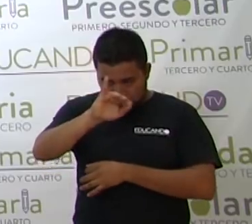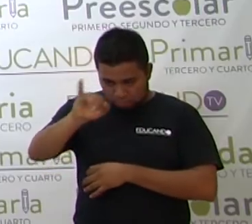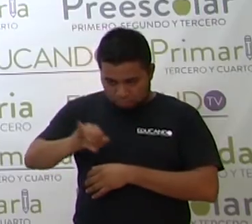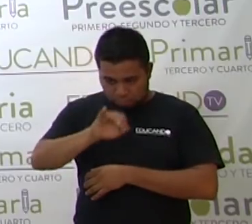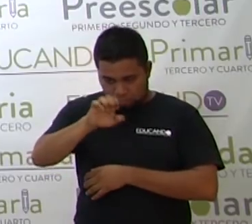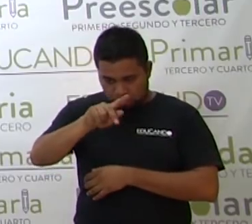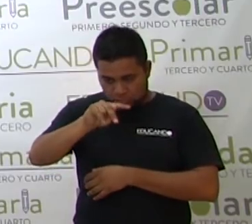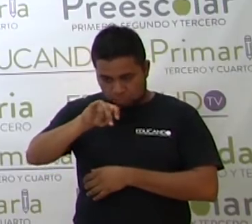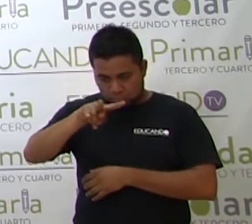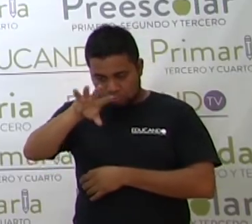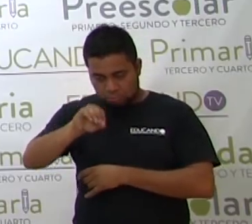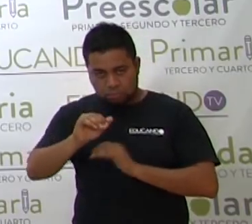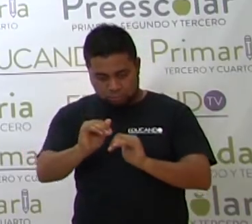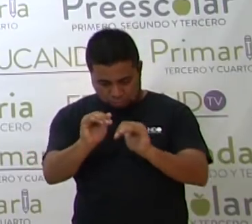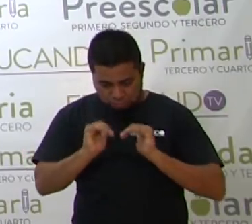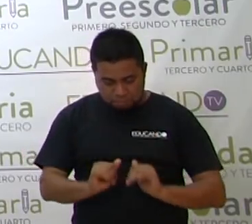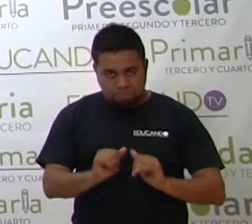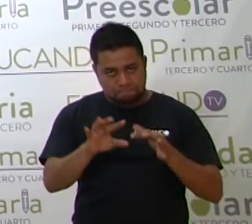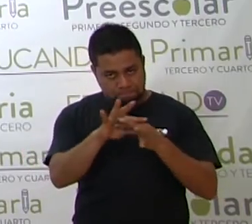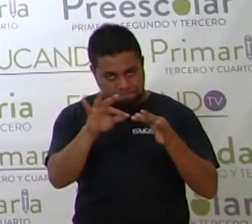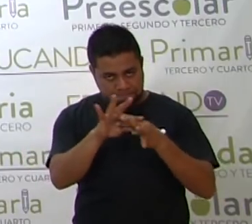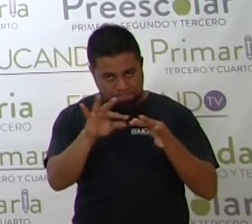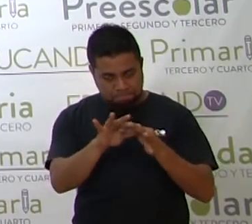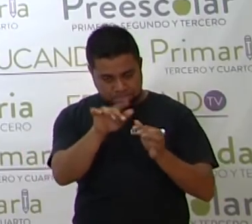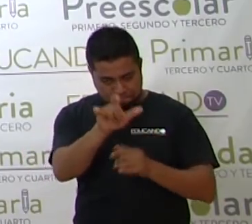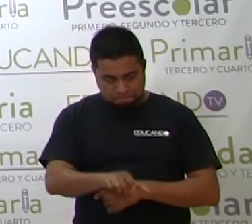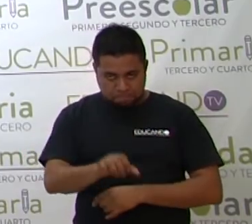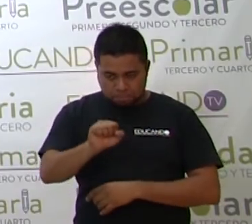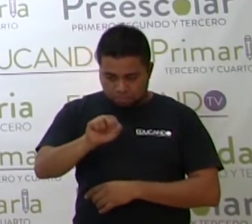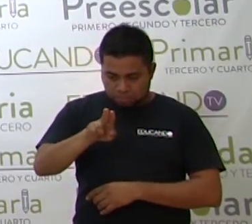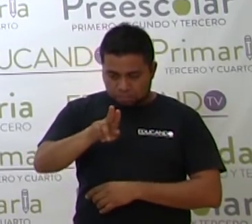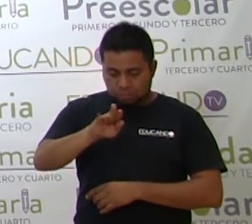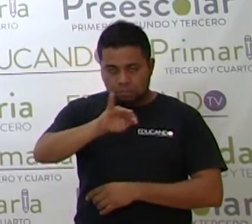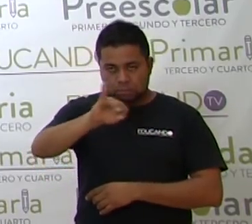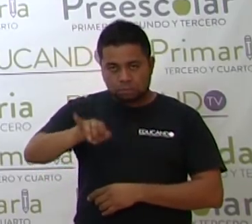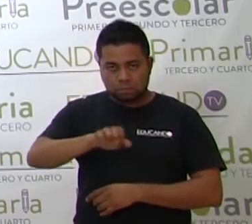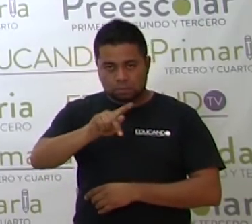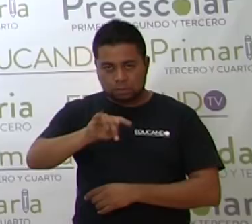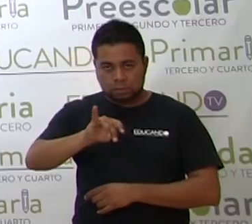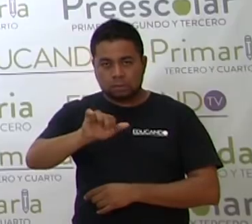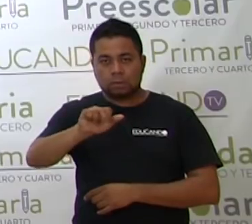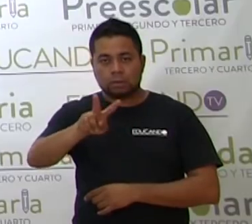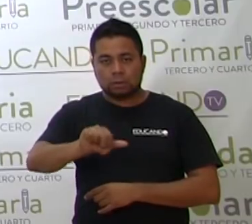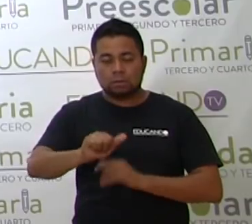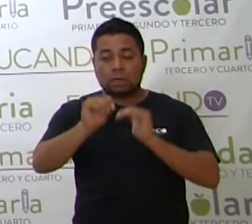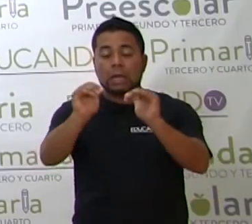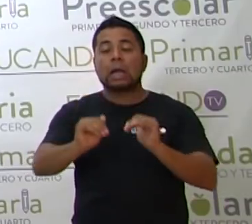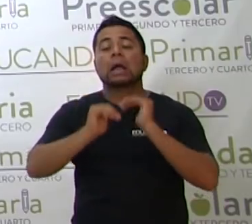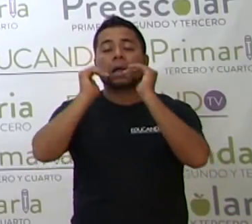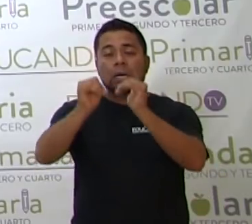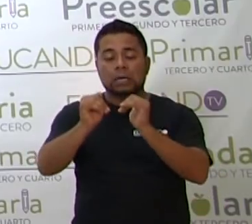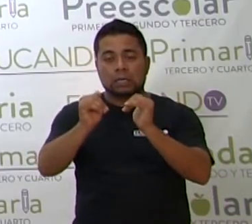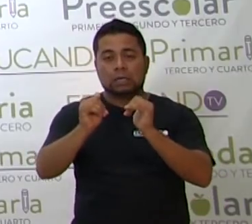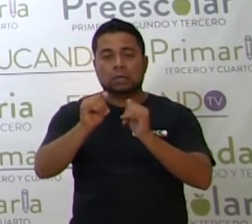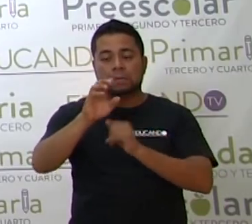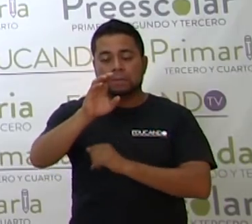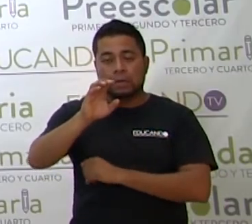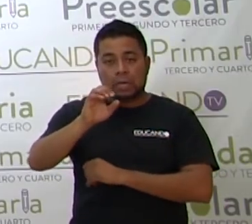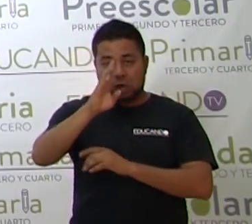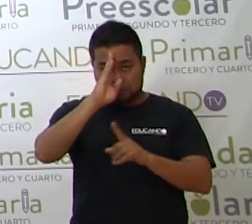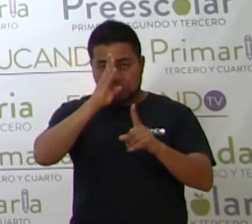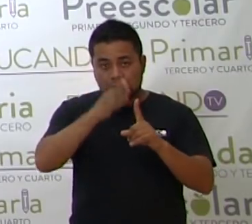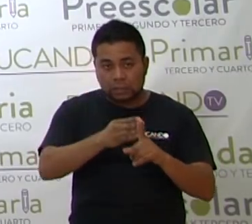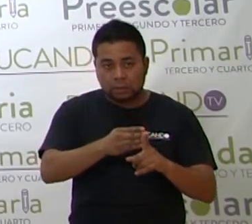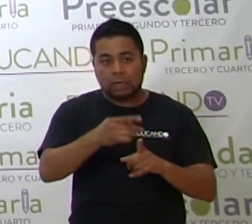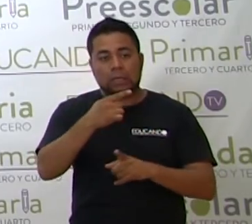que es la descripción subjetiva. En la objetiva, el autor no va a poder expresar, mucha atención,